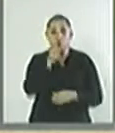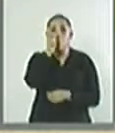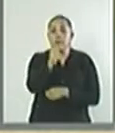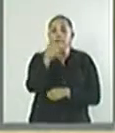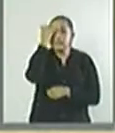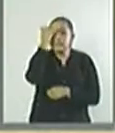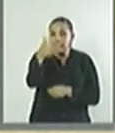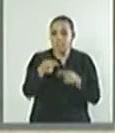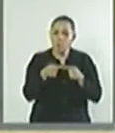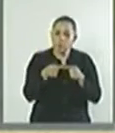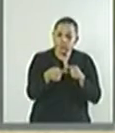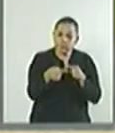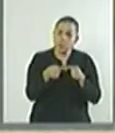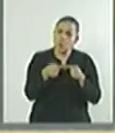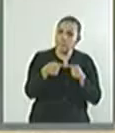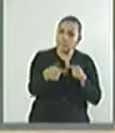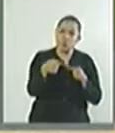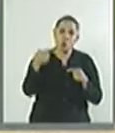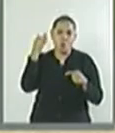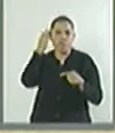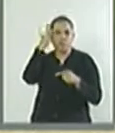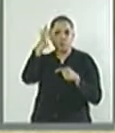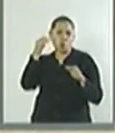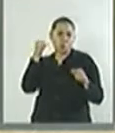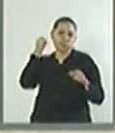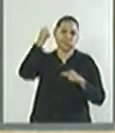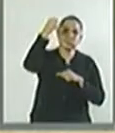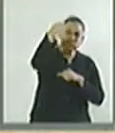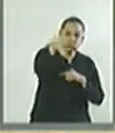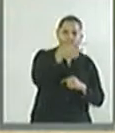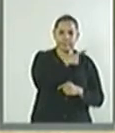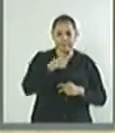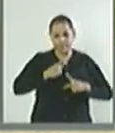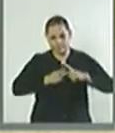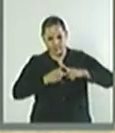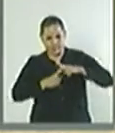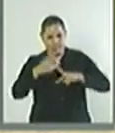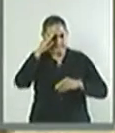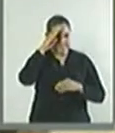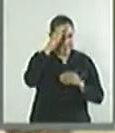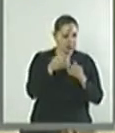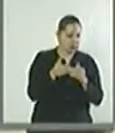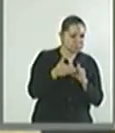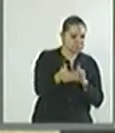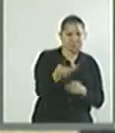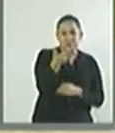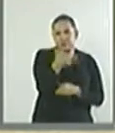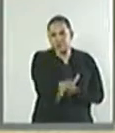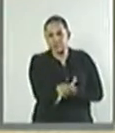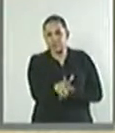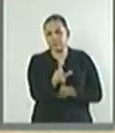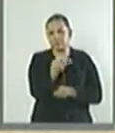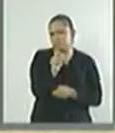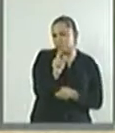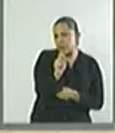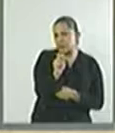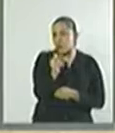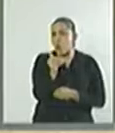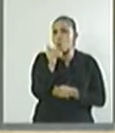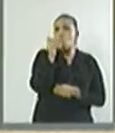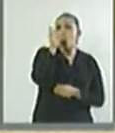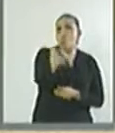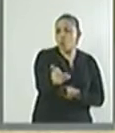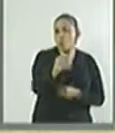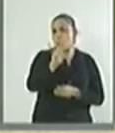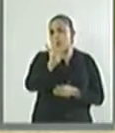en la Política Nacional del Cambio Climático con un horizonte de 10, 20 y hasta 40 años.